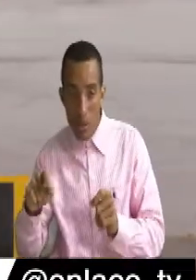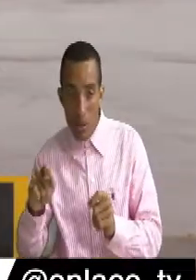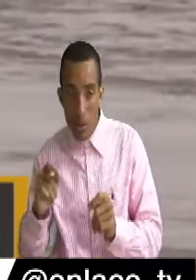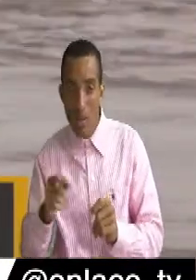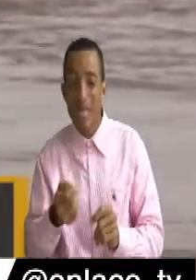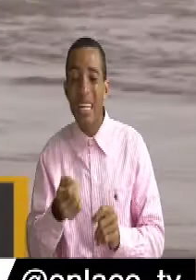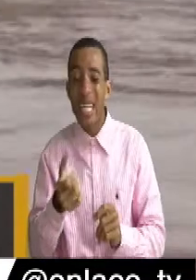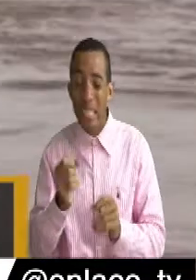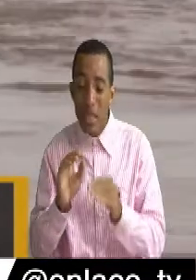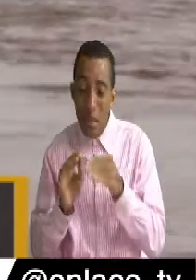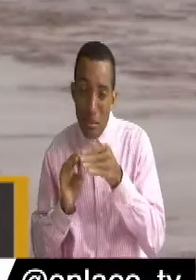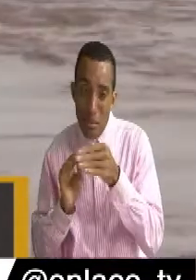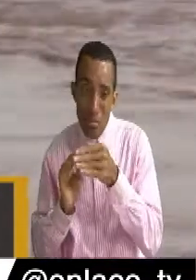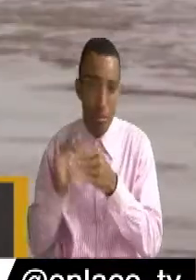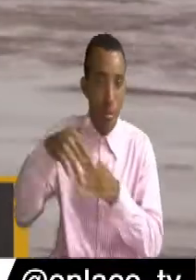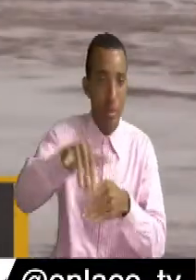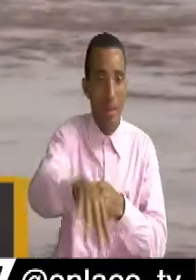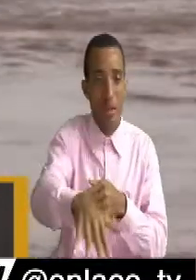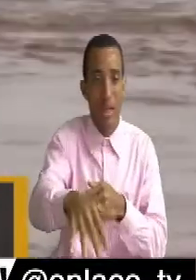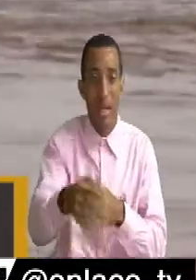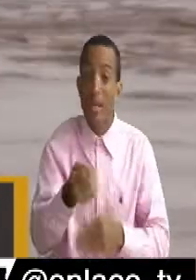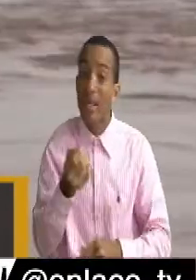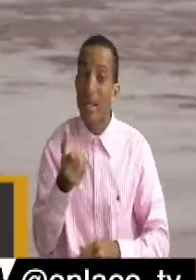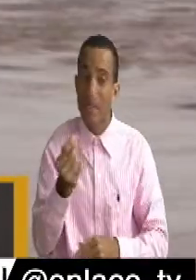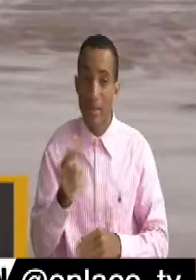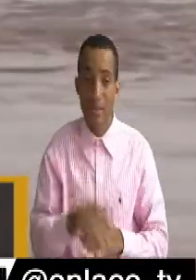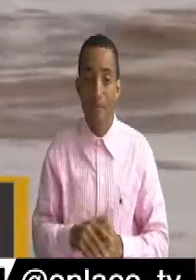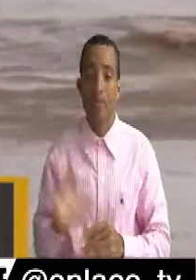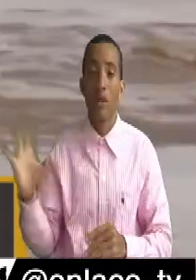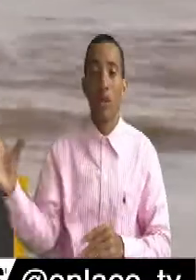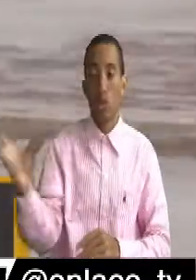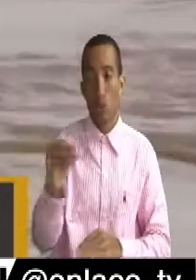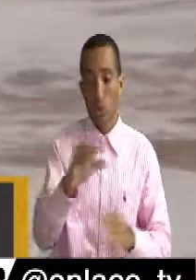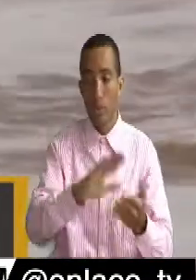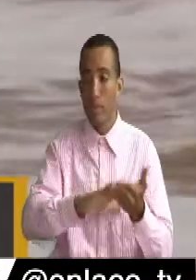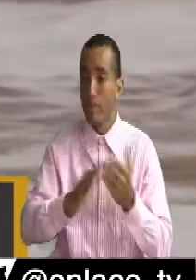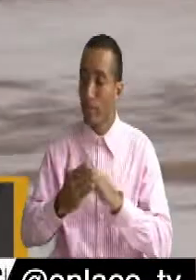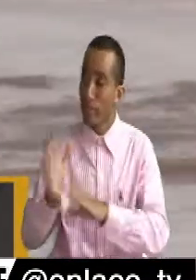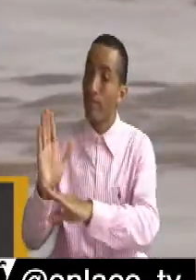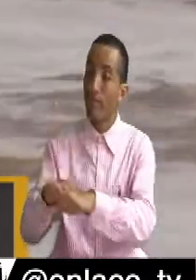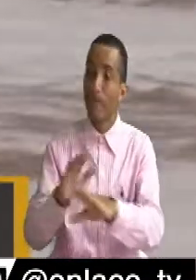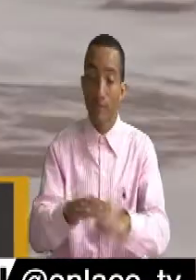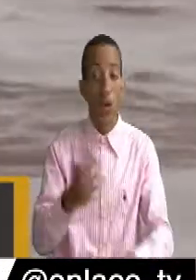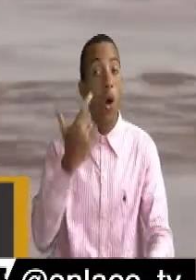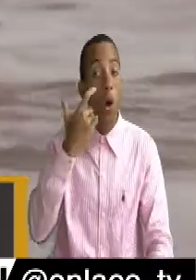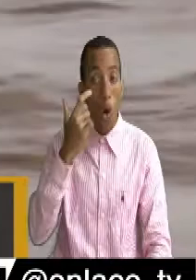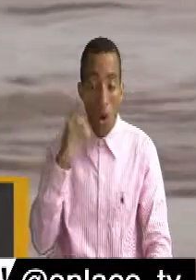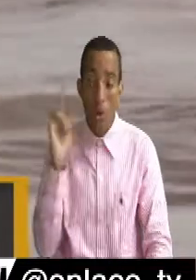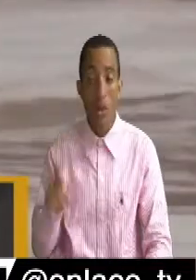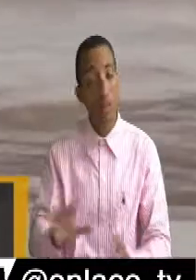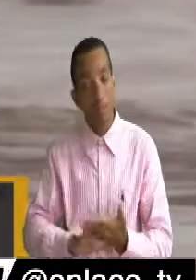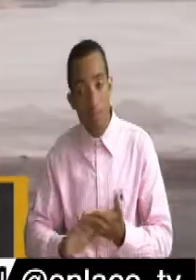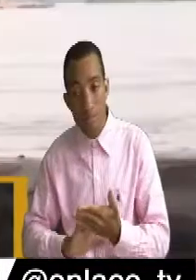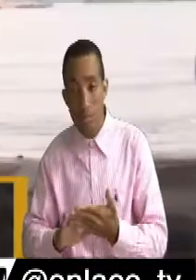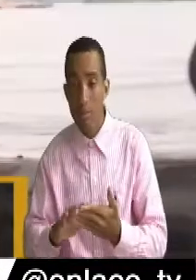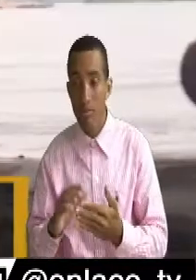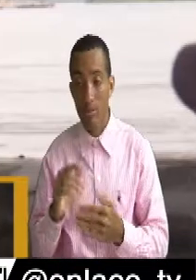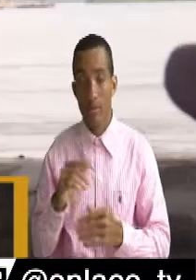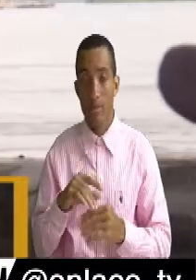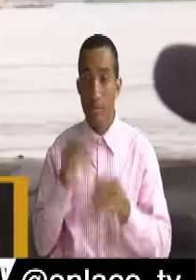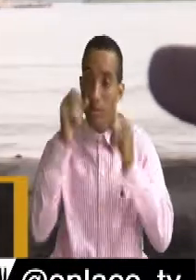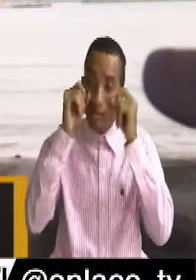a las familias que viven en cercanías al afluente tomar las medidas preventivas antes que las inundaciones los sorprendan. Acá